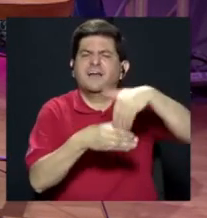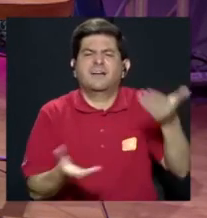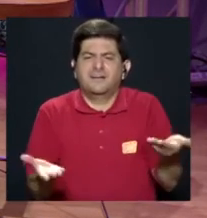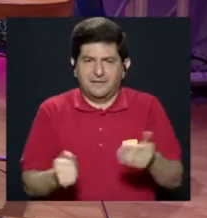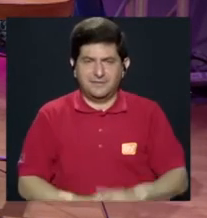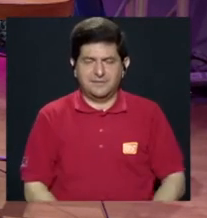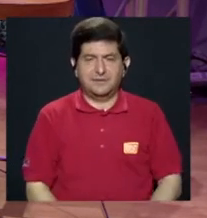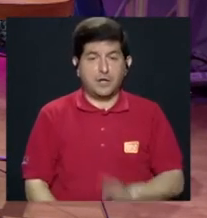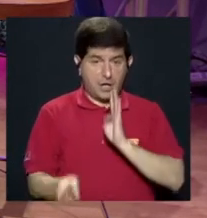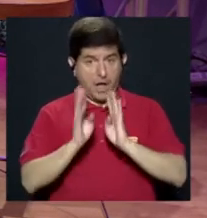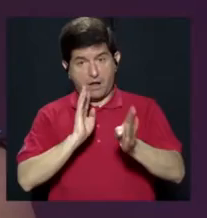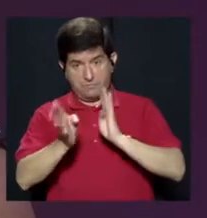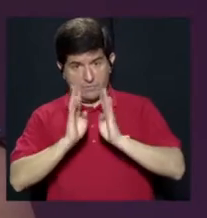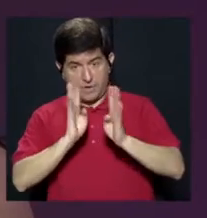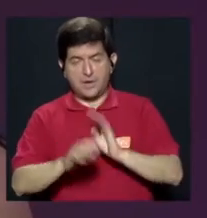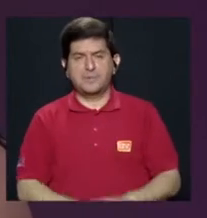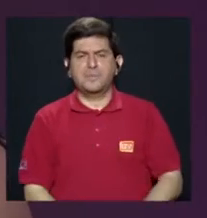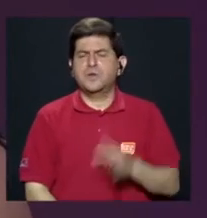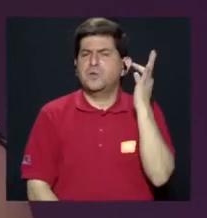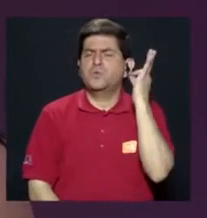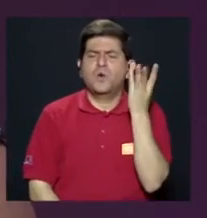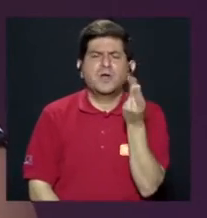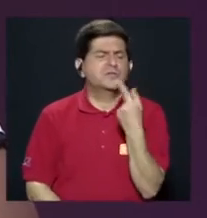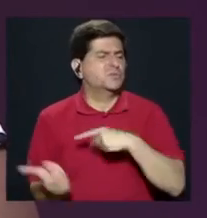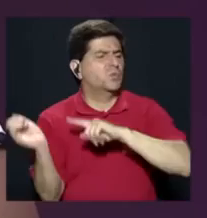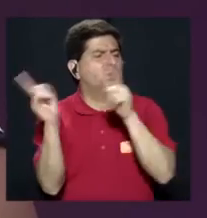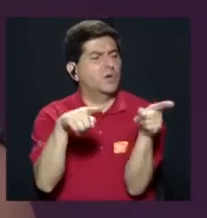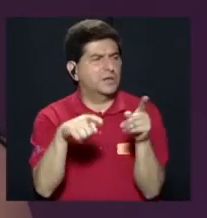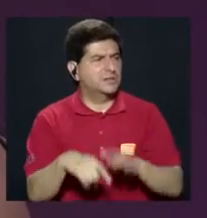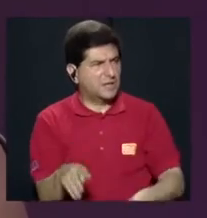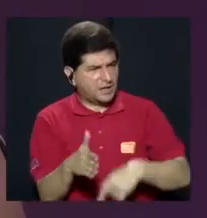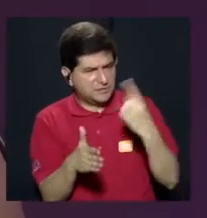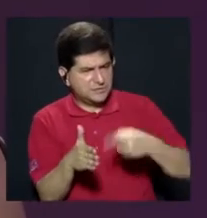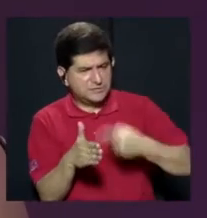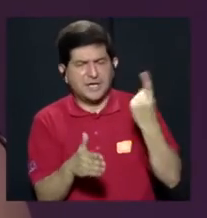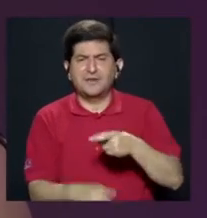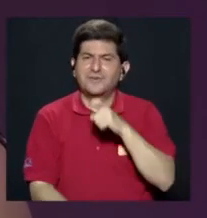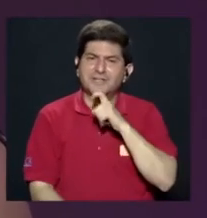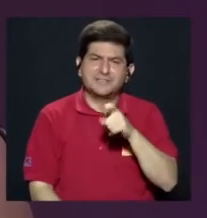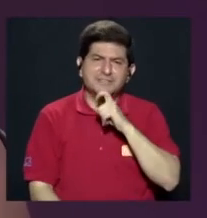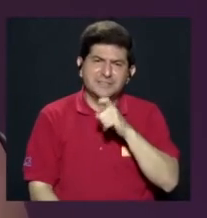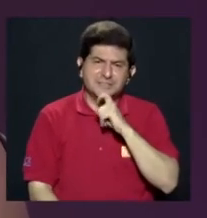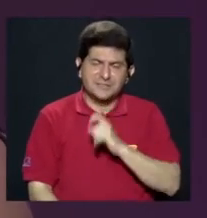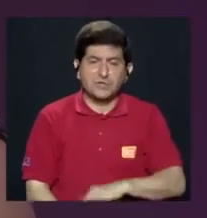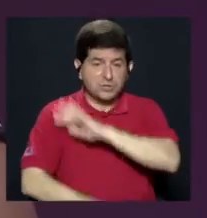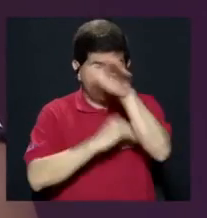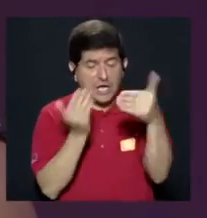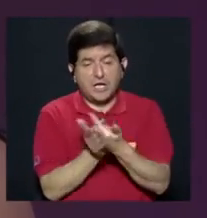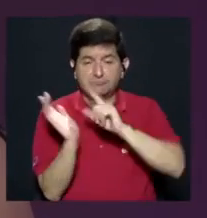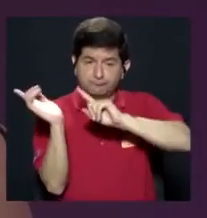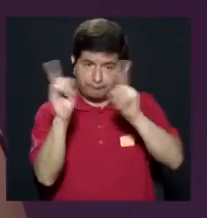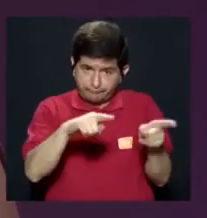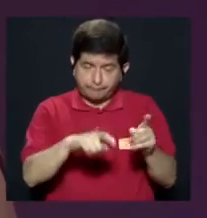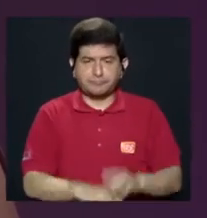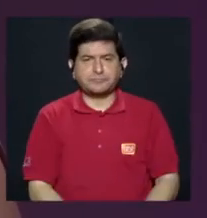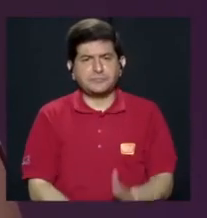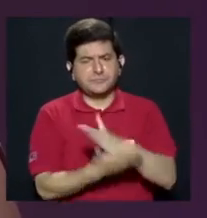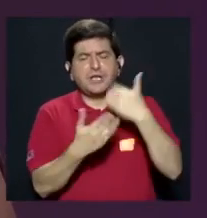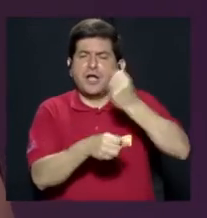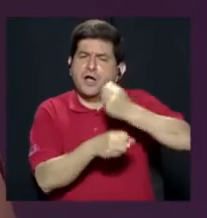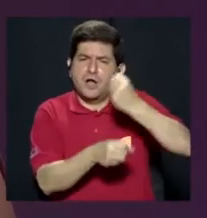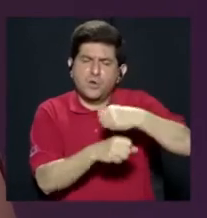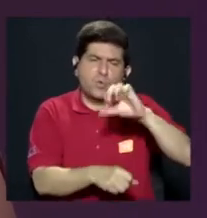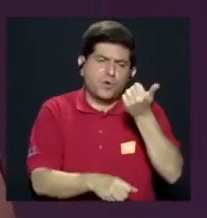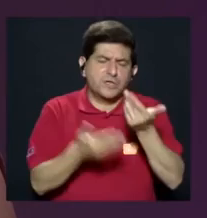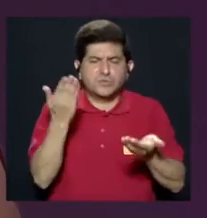¿Qué? Hablamos. ¿Cuántas señoras llegan? A veces cuesta mucho que lleguen todas, ¿verdad? Porque unas trabajan,